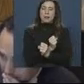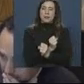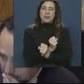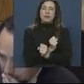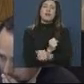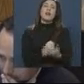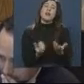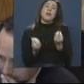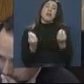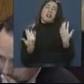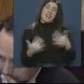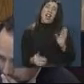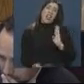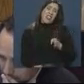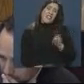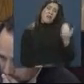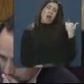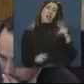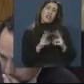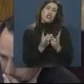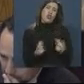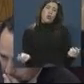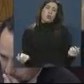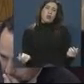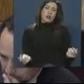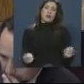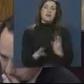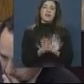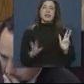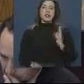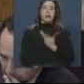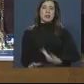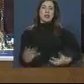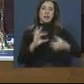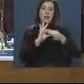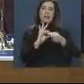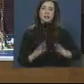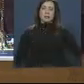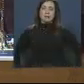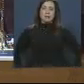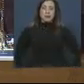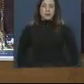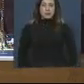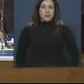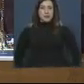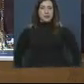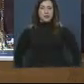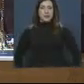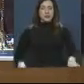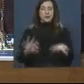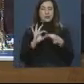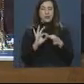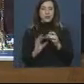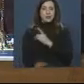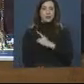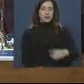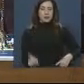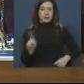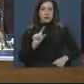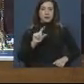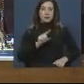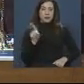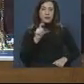deberíamos haber resuelto hace rato. He dicho gracias, presidente. Gracias, diputado Marcelo